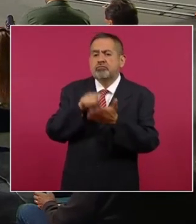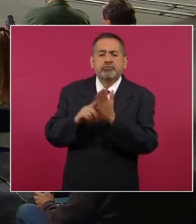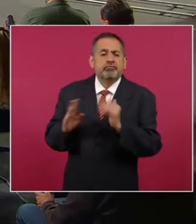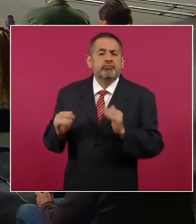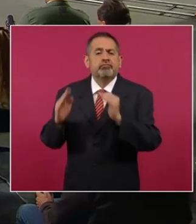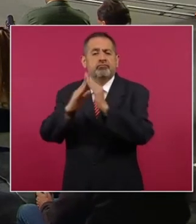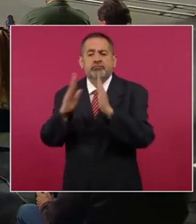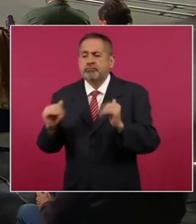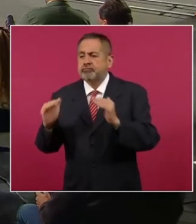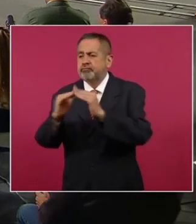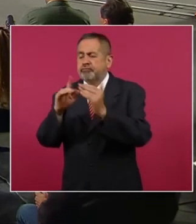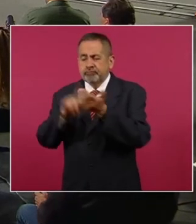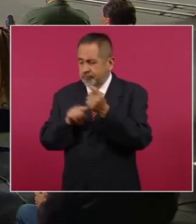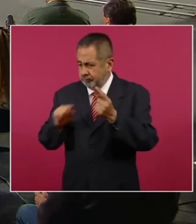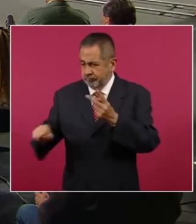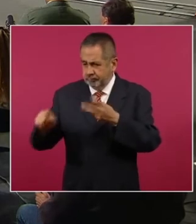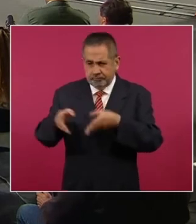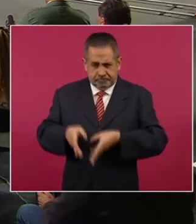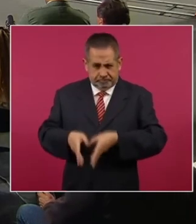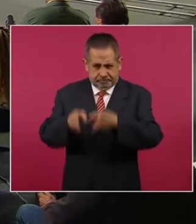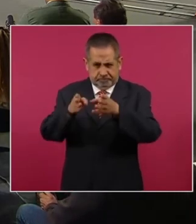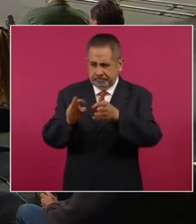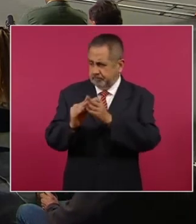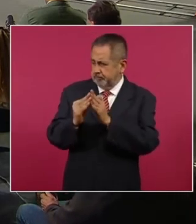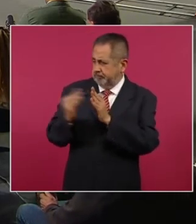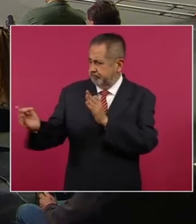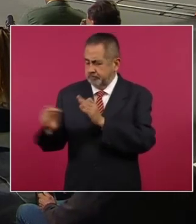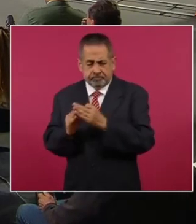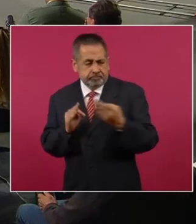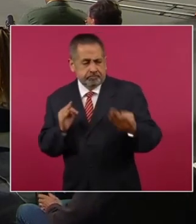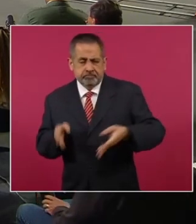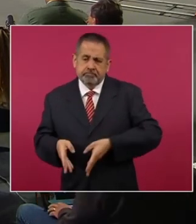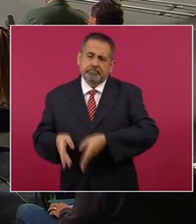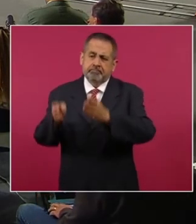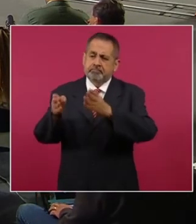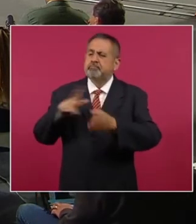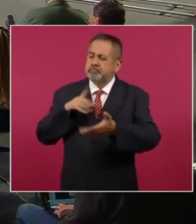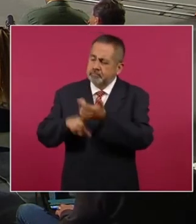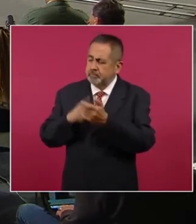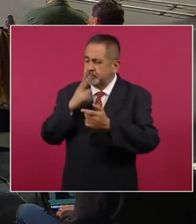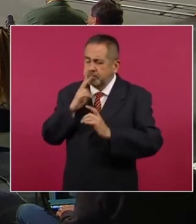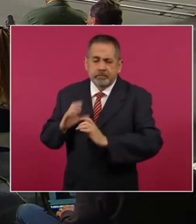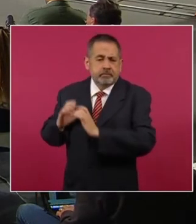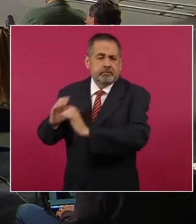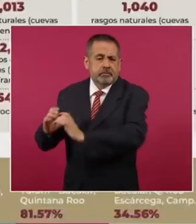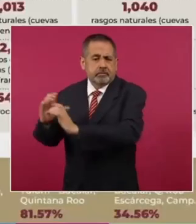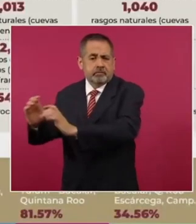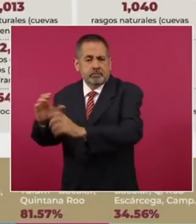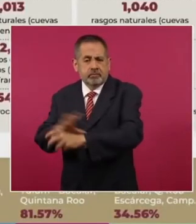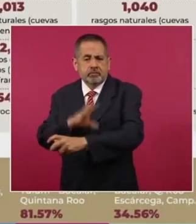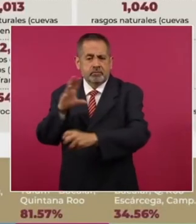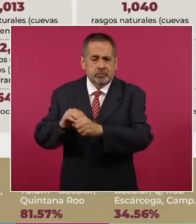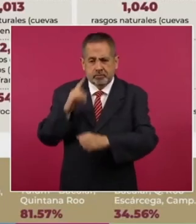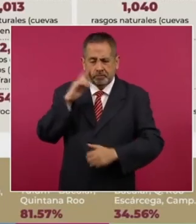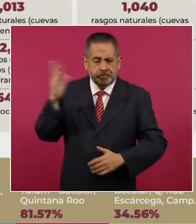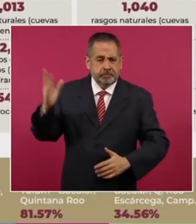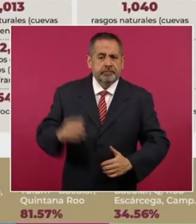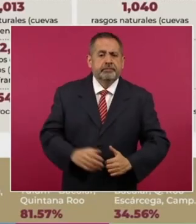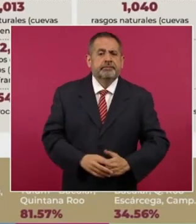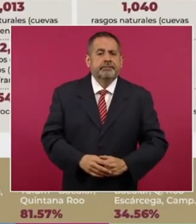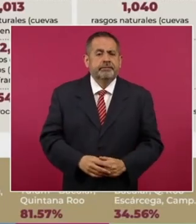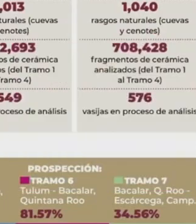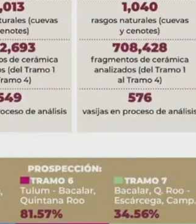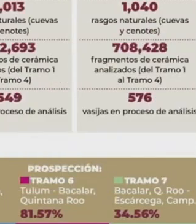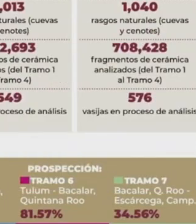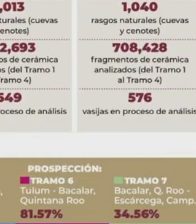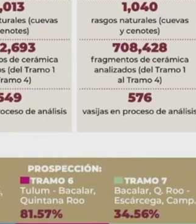se encuentran en el derecho de vía del tren, insistimos, de los siete tramos. Cabe señalar